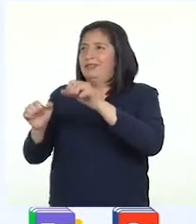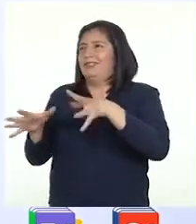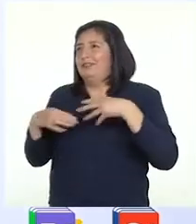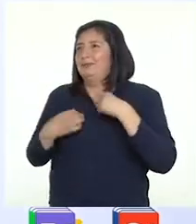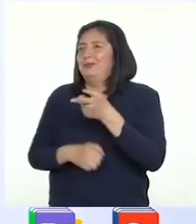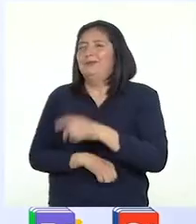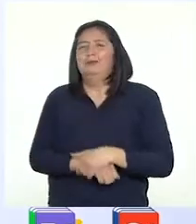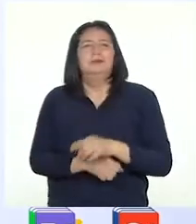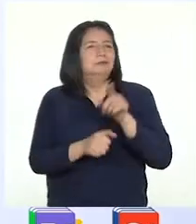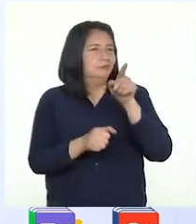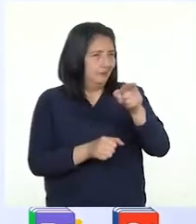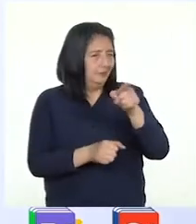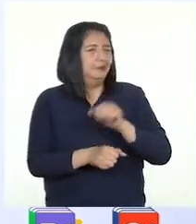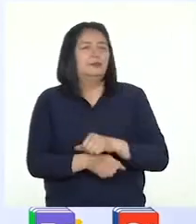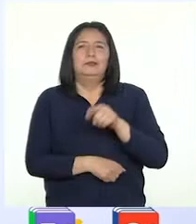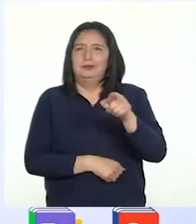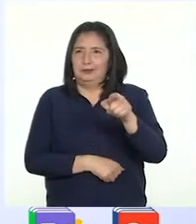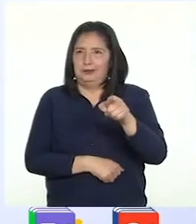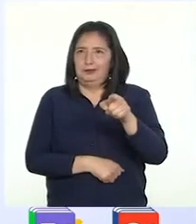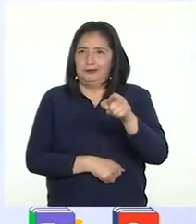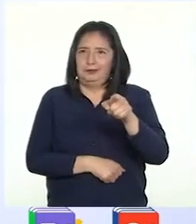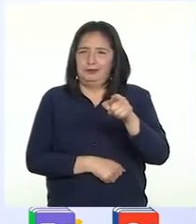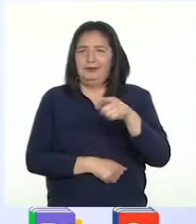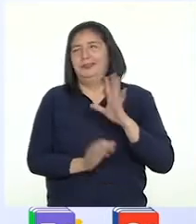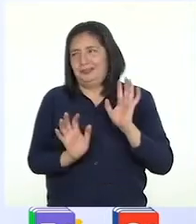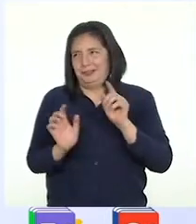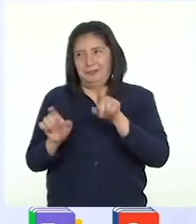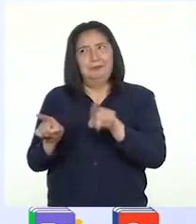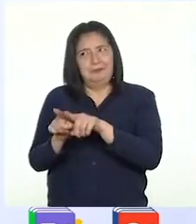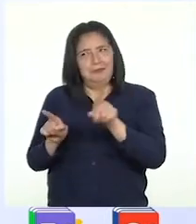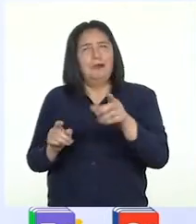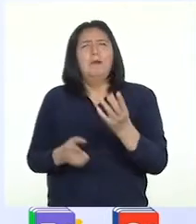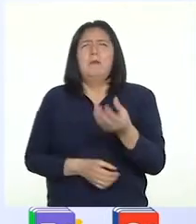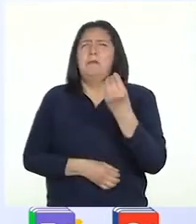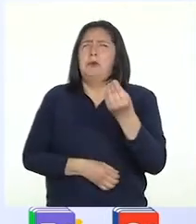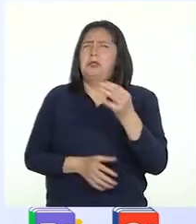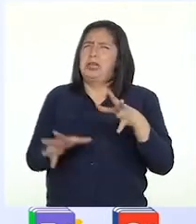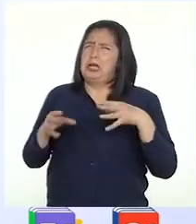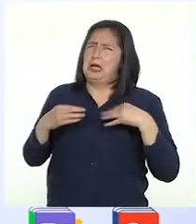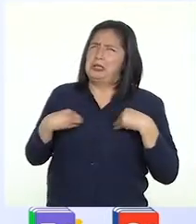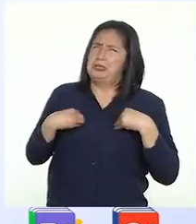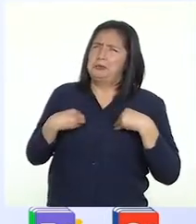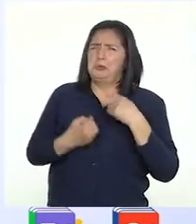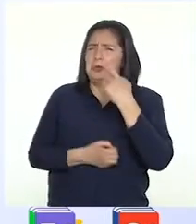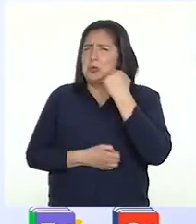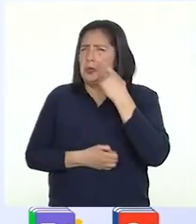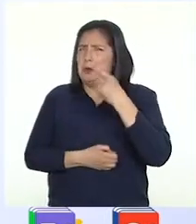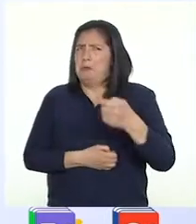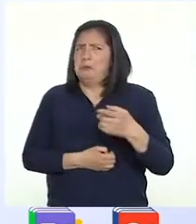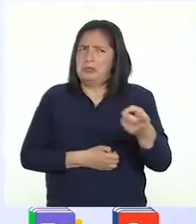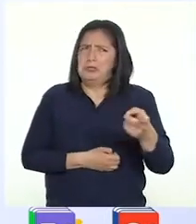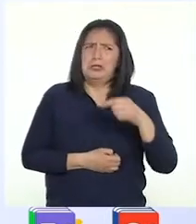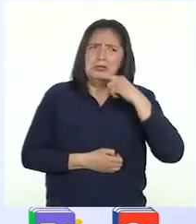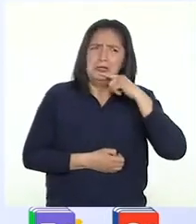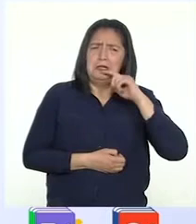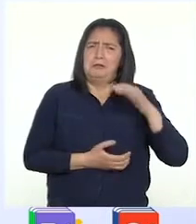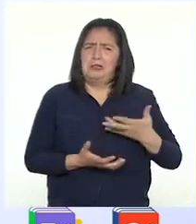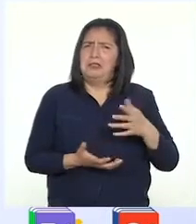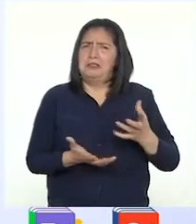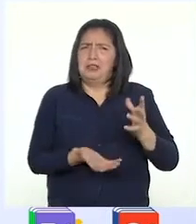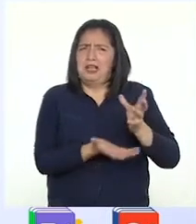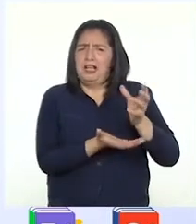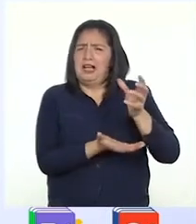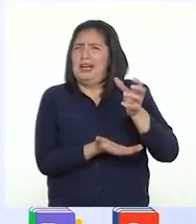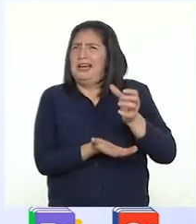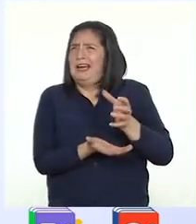aceptó. Ese es precisamente el asunto. ¿Por qué aceptó el señor Esteban que la señora Andrea cargara